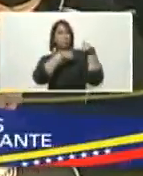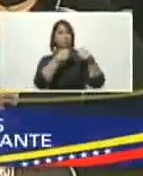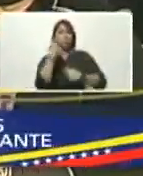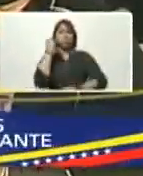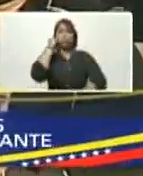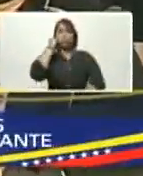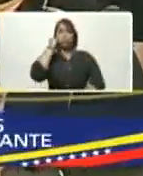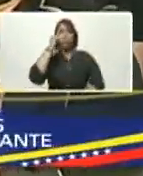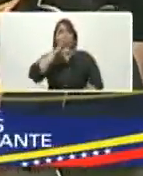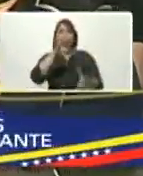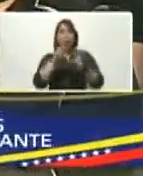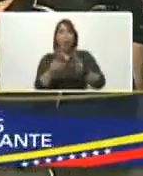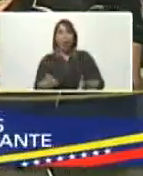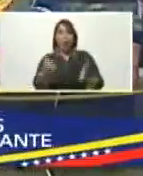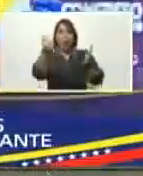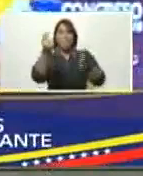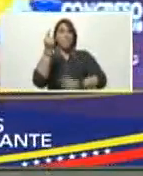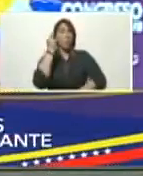Los CLAT.